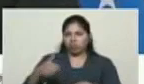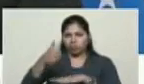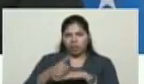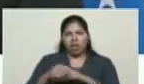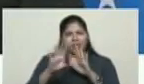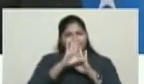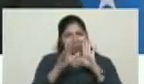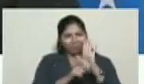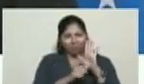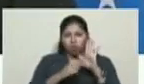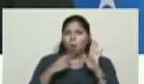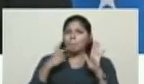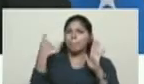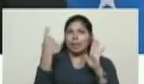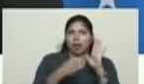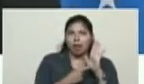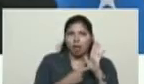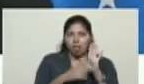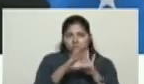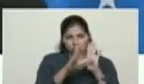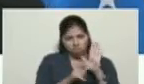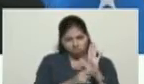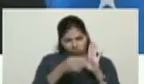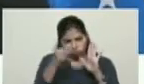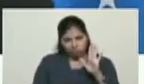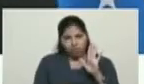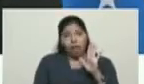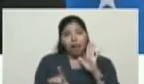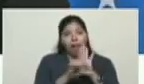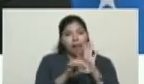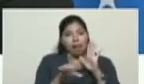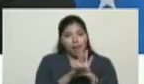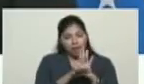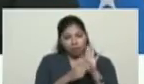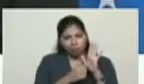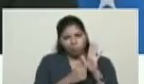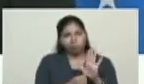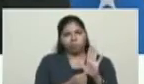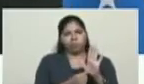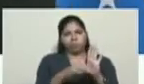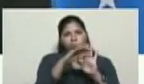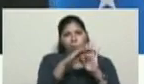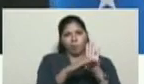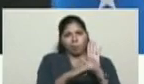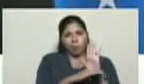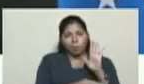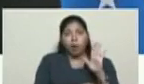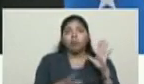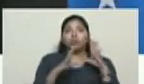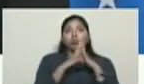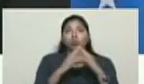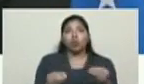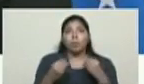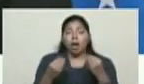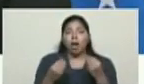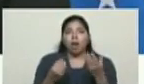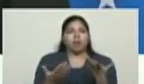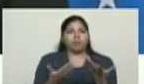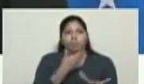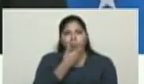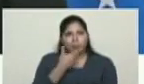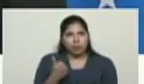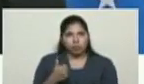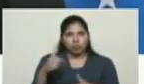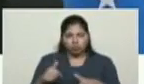legítima y democrática que nos da la Constitución y las leyes de la República para seguir construyendo